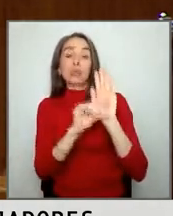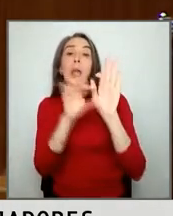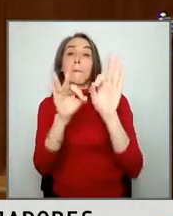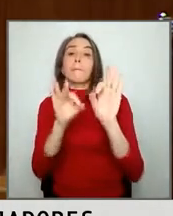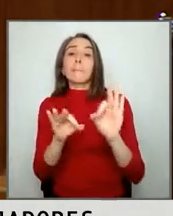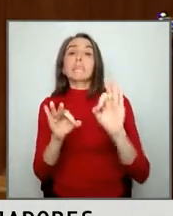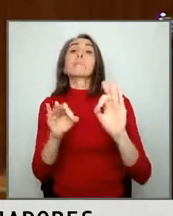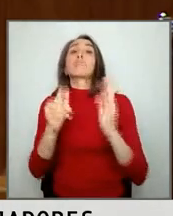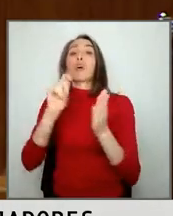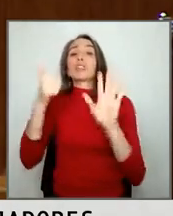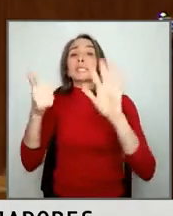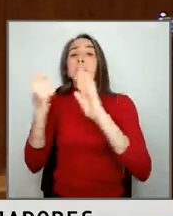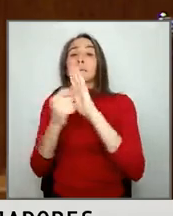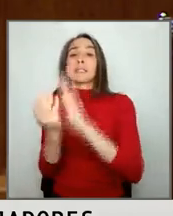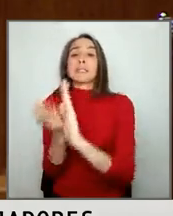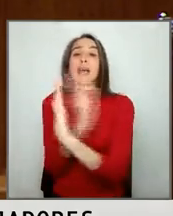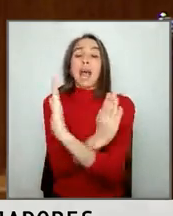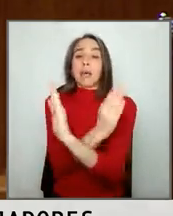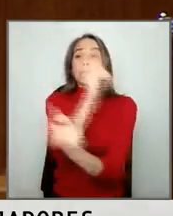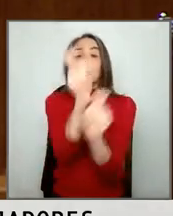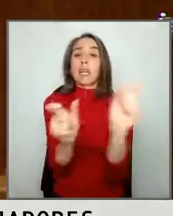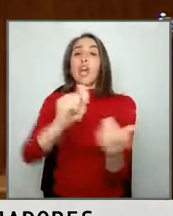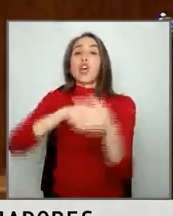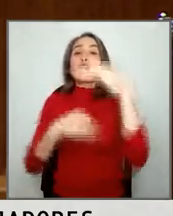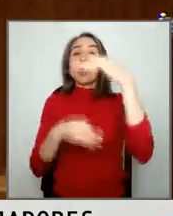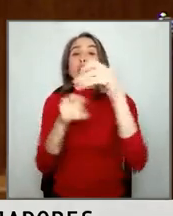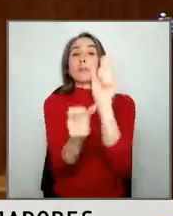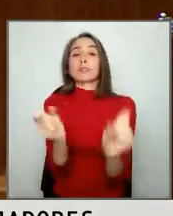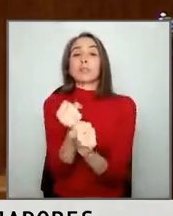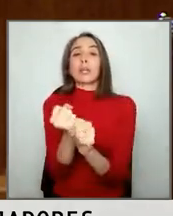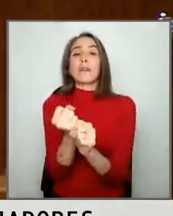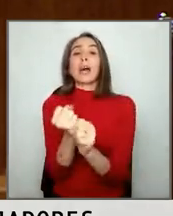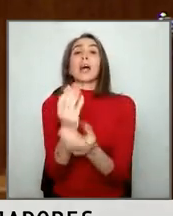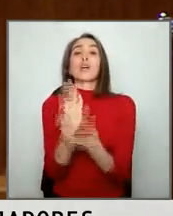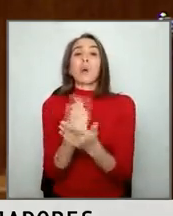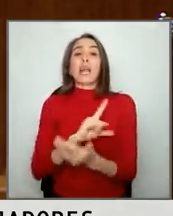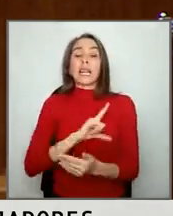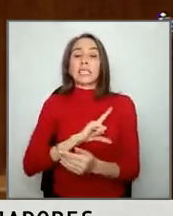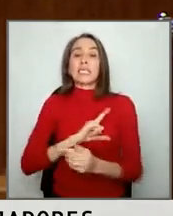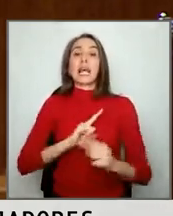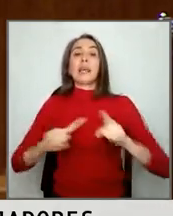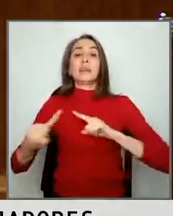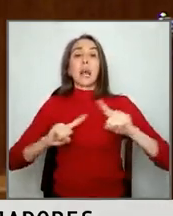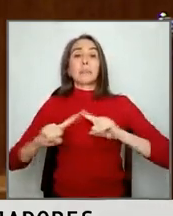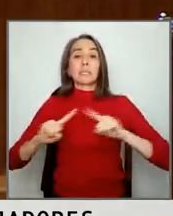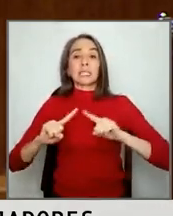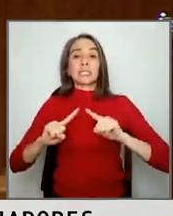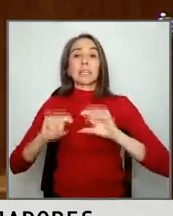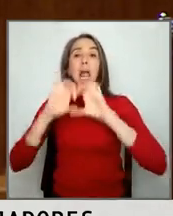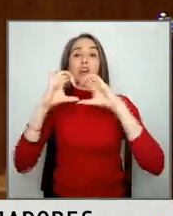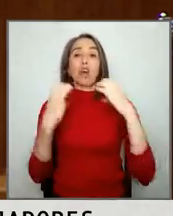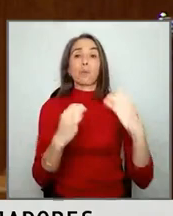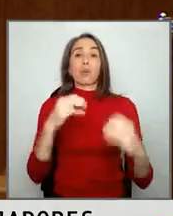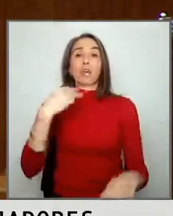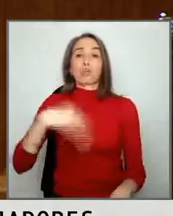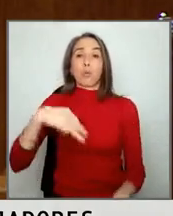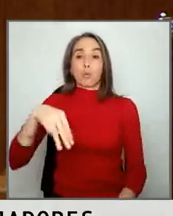de quienes se desempeñan en establecimientos educacionales administrados por una corporación municipal